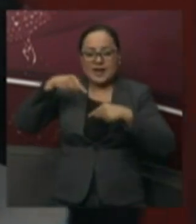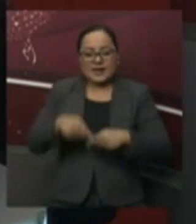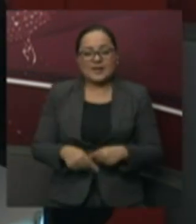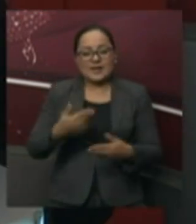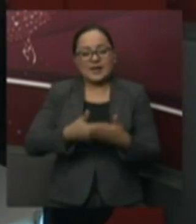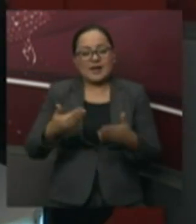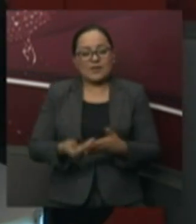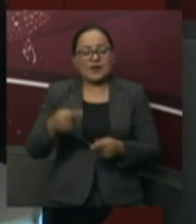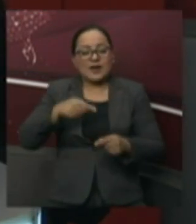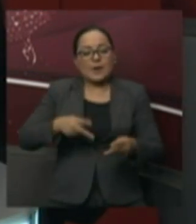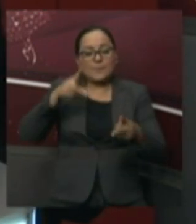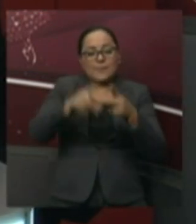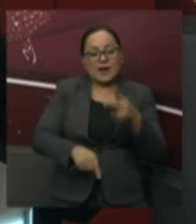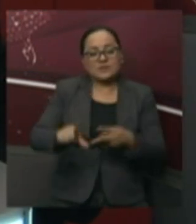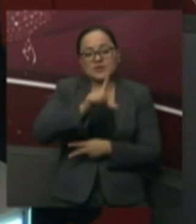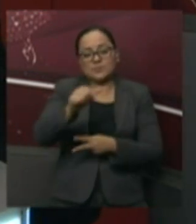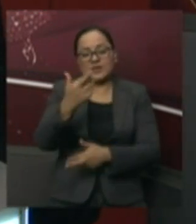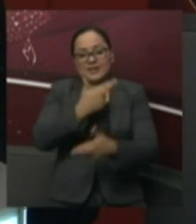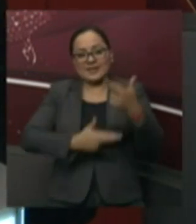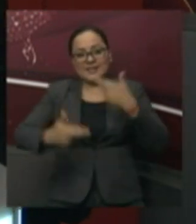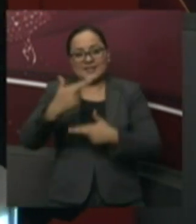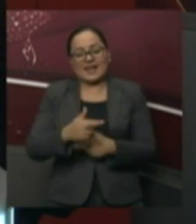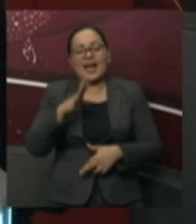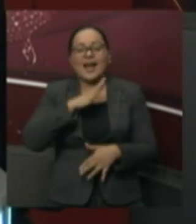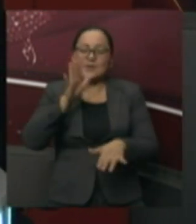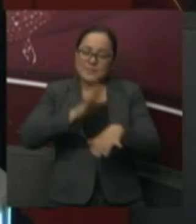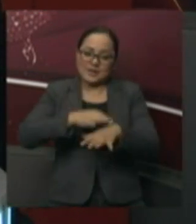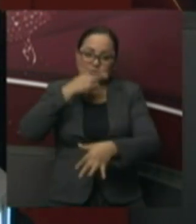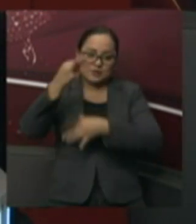hacer una breve pausa, nosotros hacemos una pausa, tenemos por supuesto